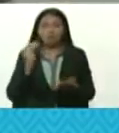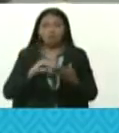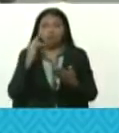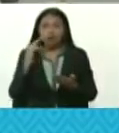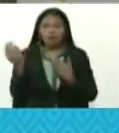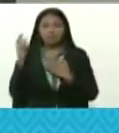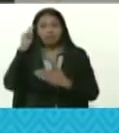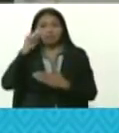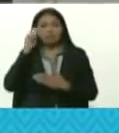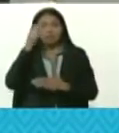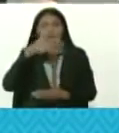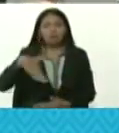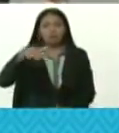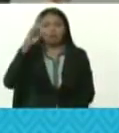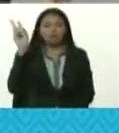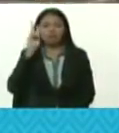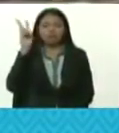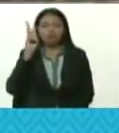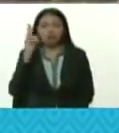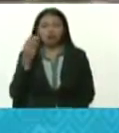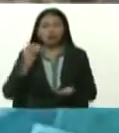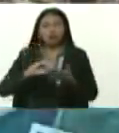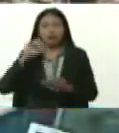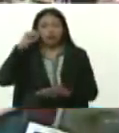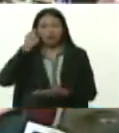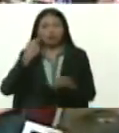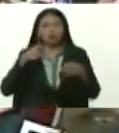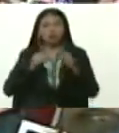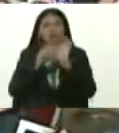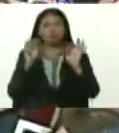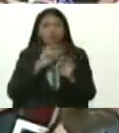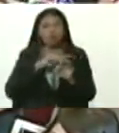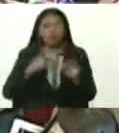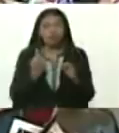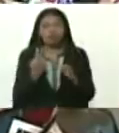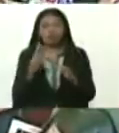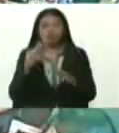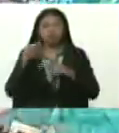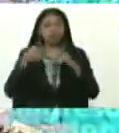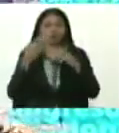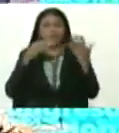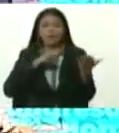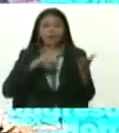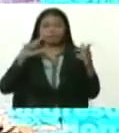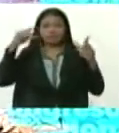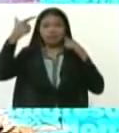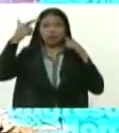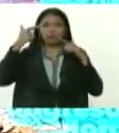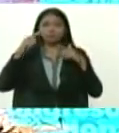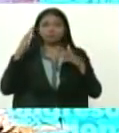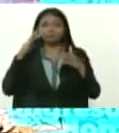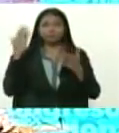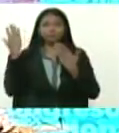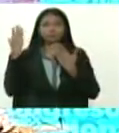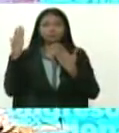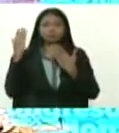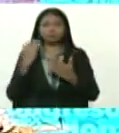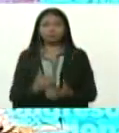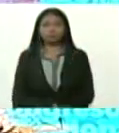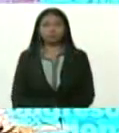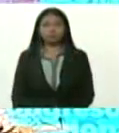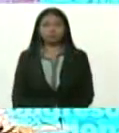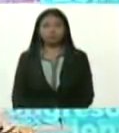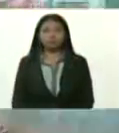este video al pueblo de Venezuela para recordar a nuestro inmortal Hugo Chávez Frías. Video, por favor.